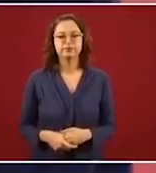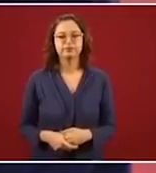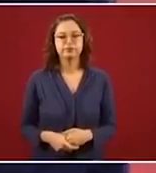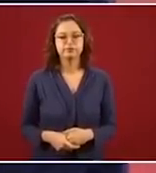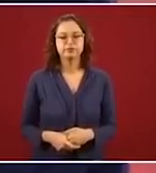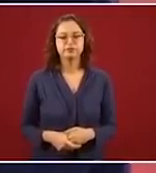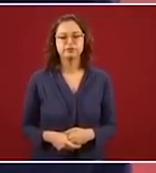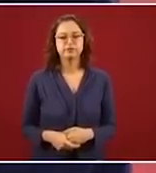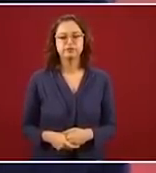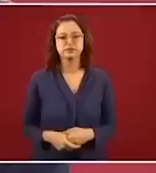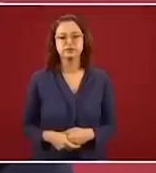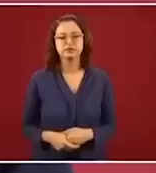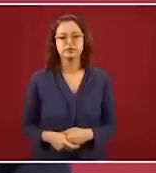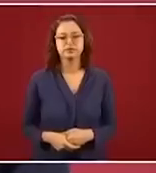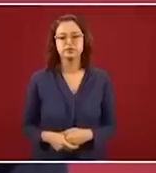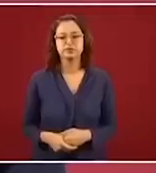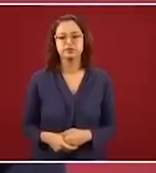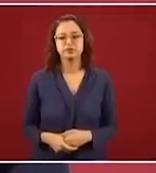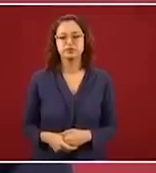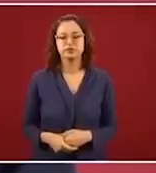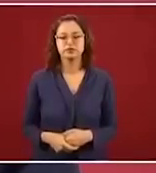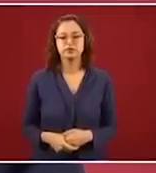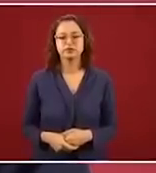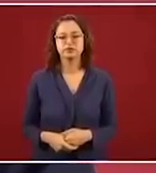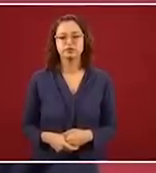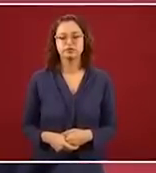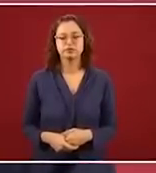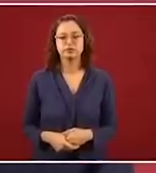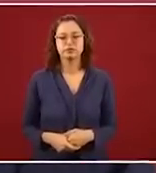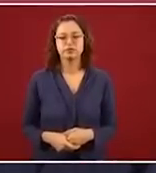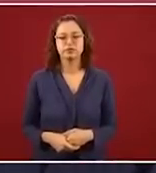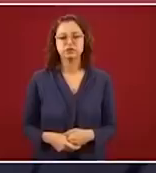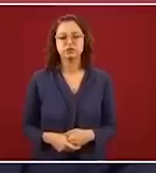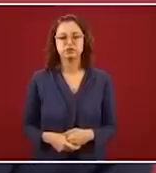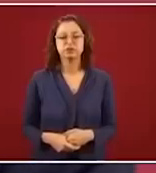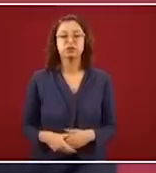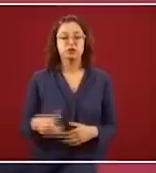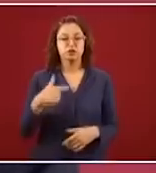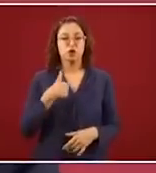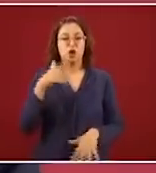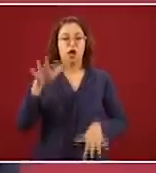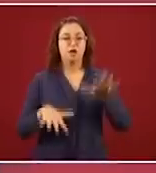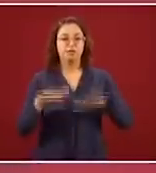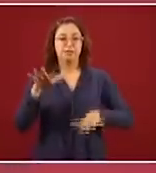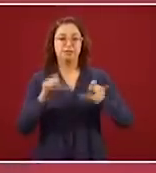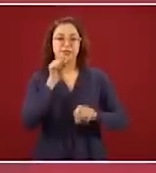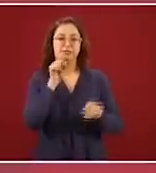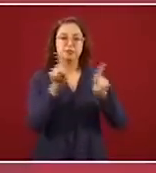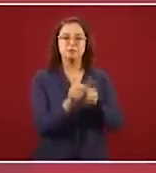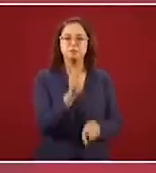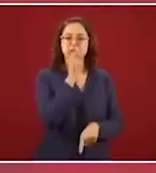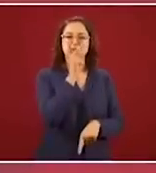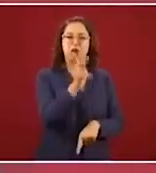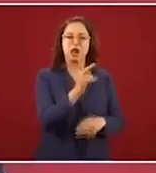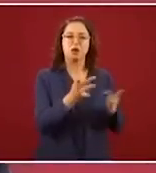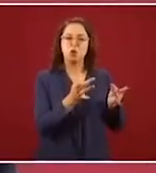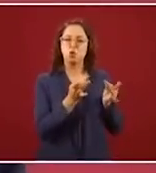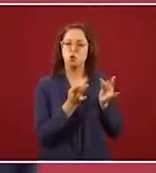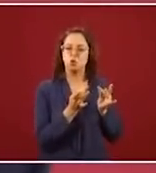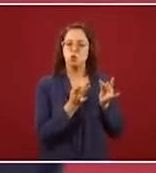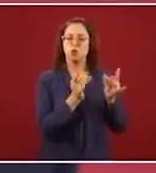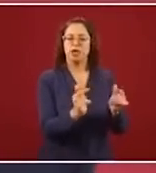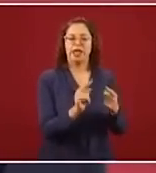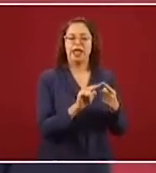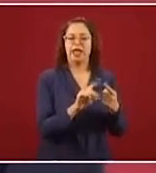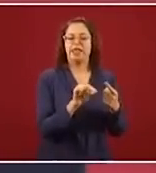Yo también, a veces hablo físico, déficit, superávit. No,